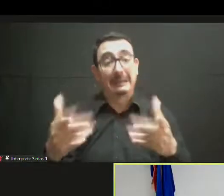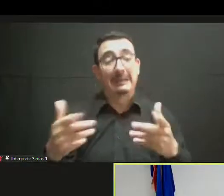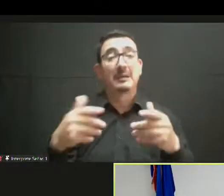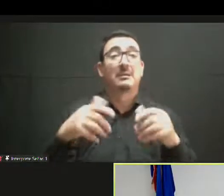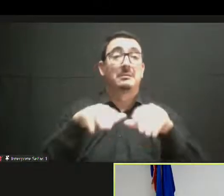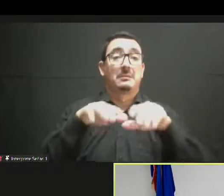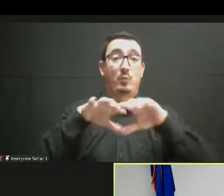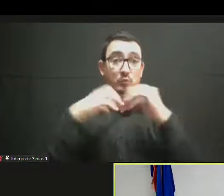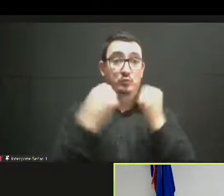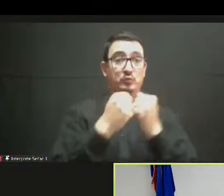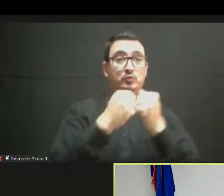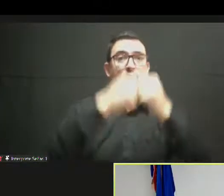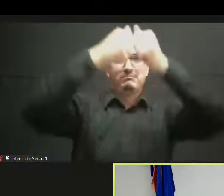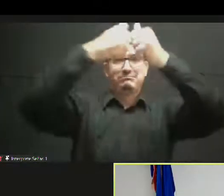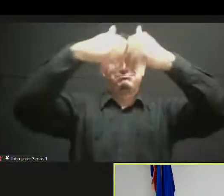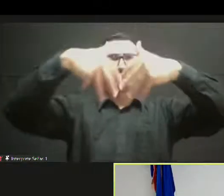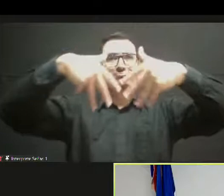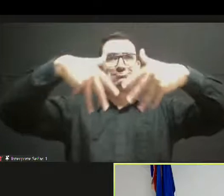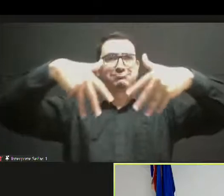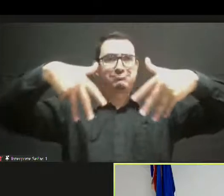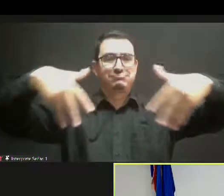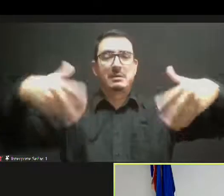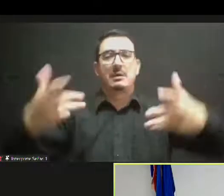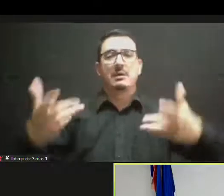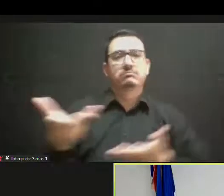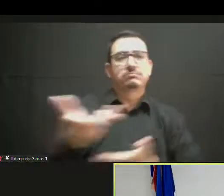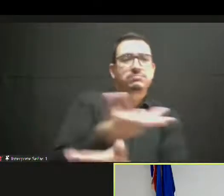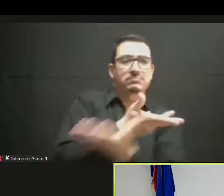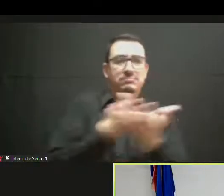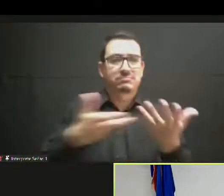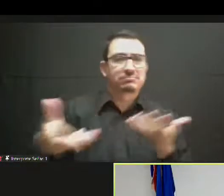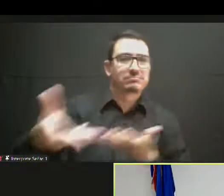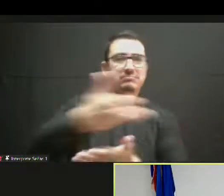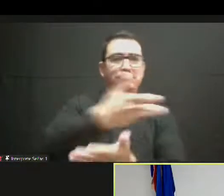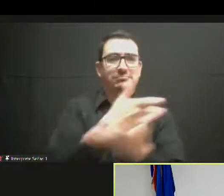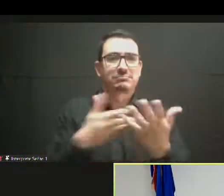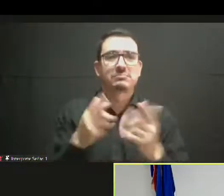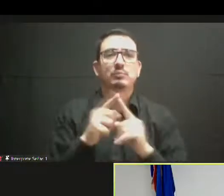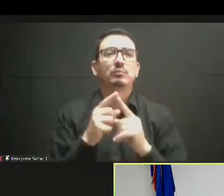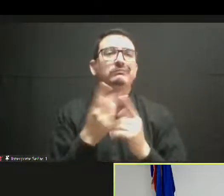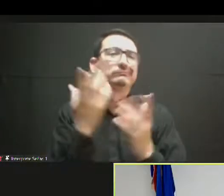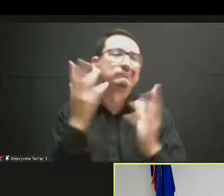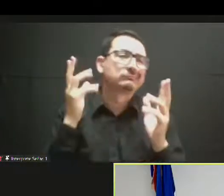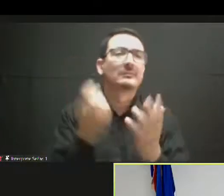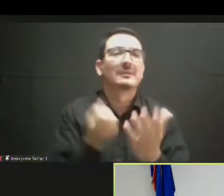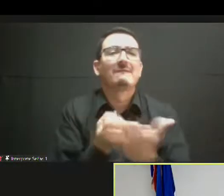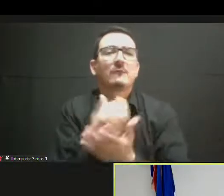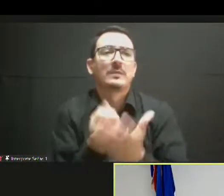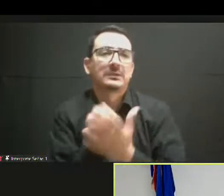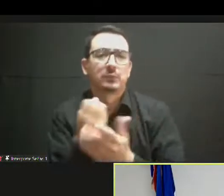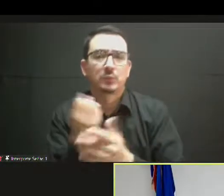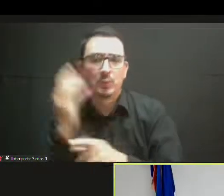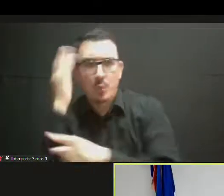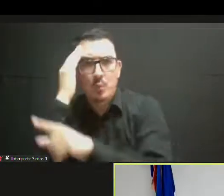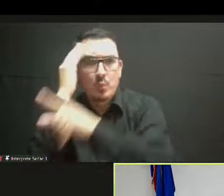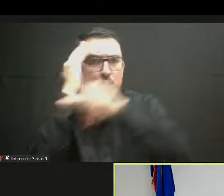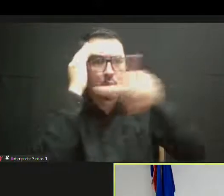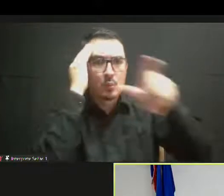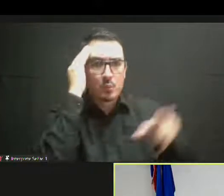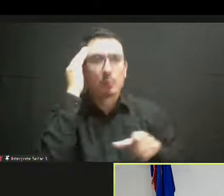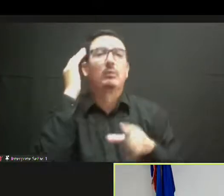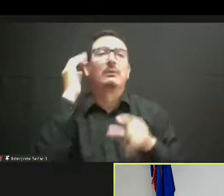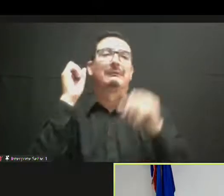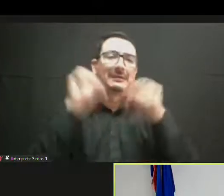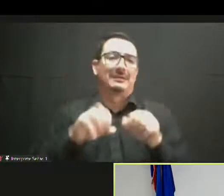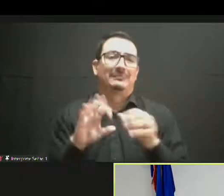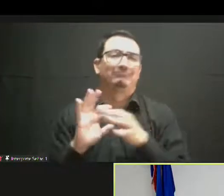un espacio de consulta, de levantamiento de información, pero también de coordinar las acciones que hay que hacer para